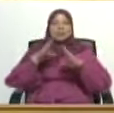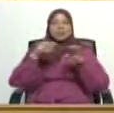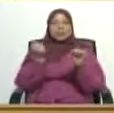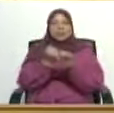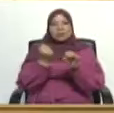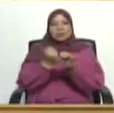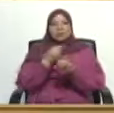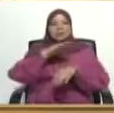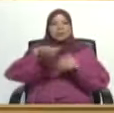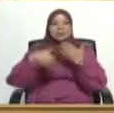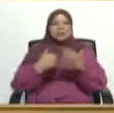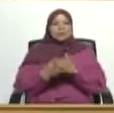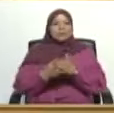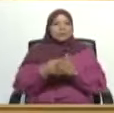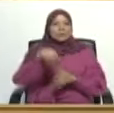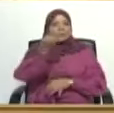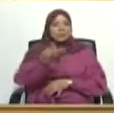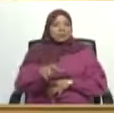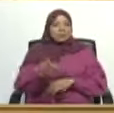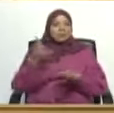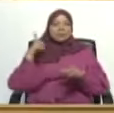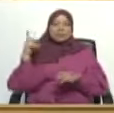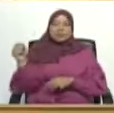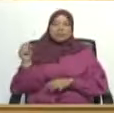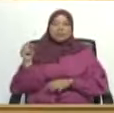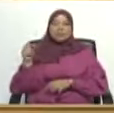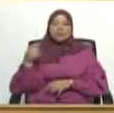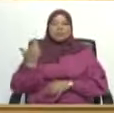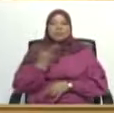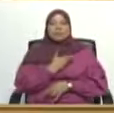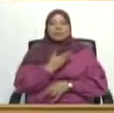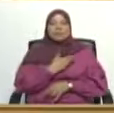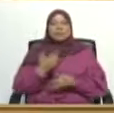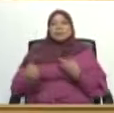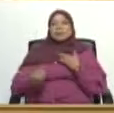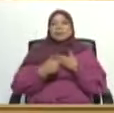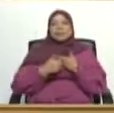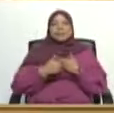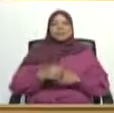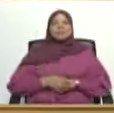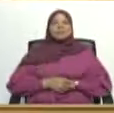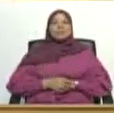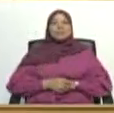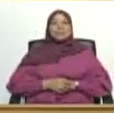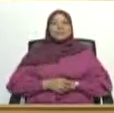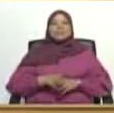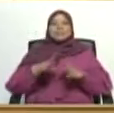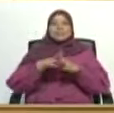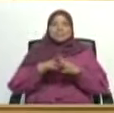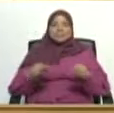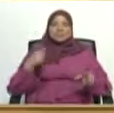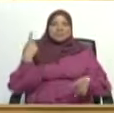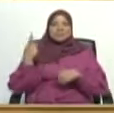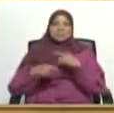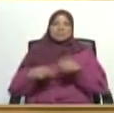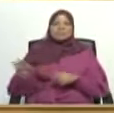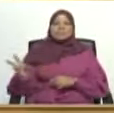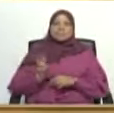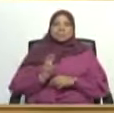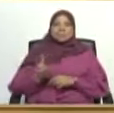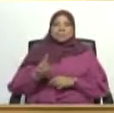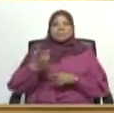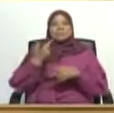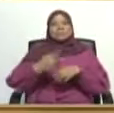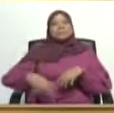voz: Benjamín Netanyahu es un sanguinario asesino y es un criminal que merece la